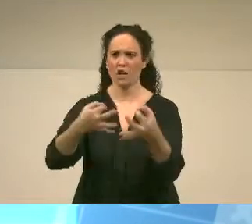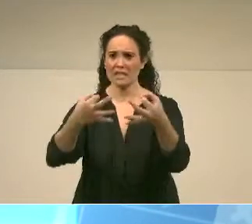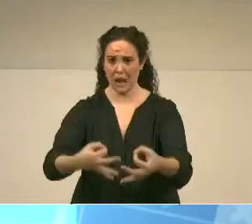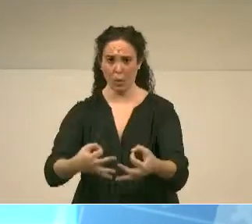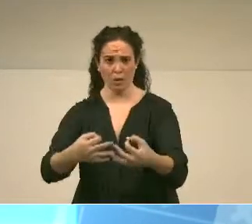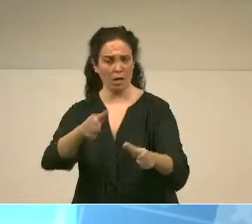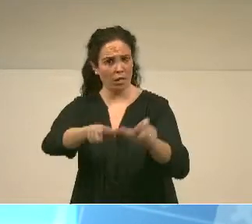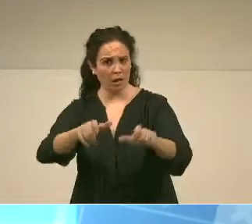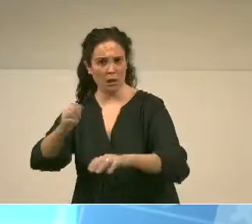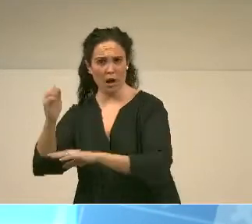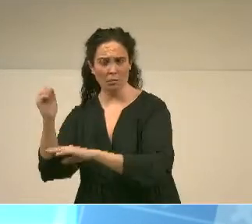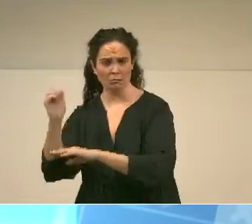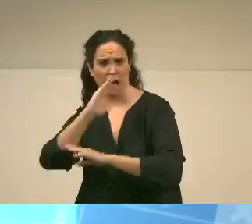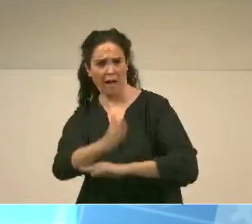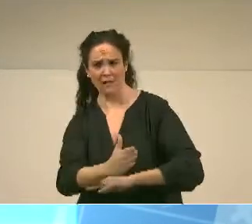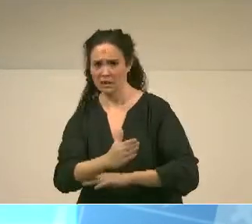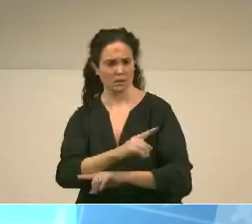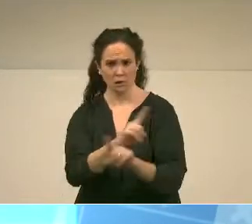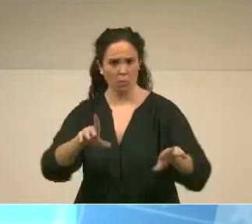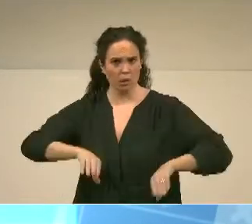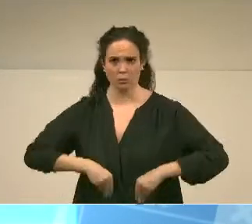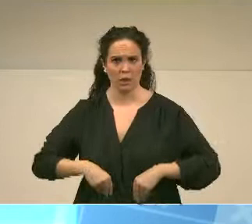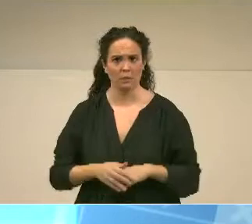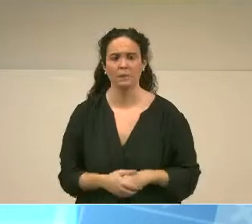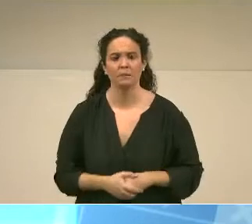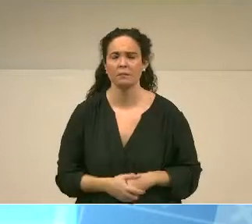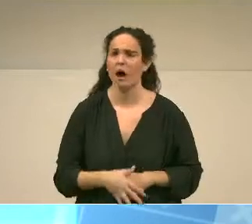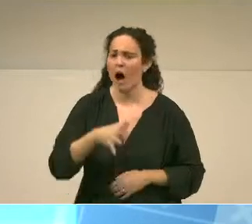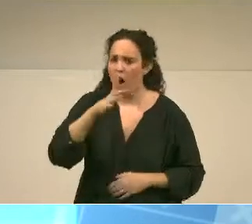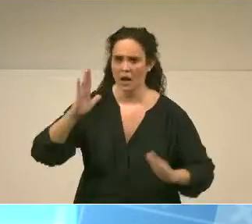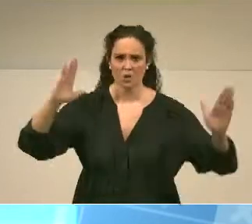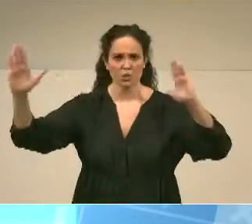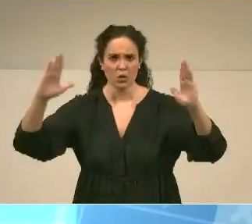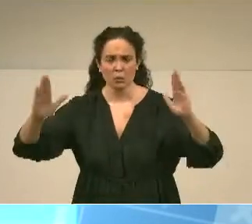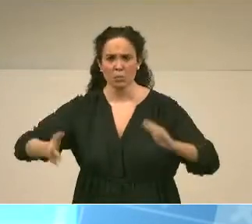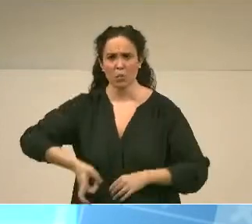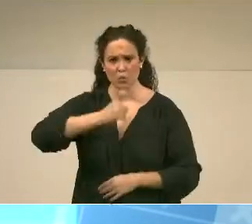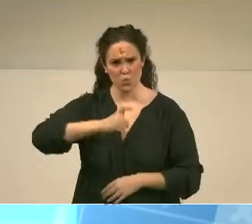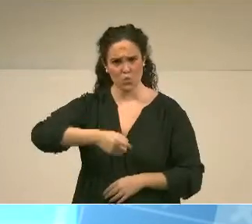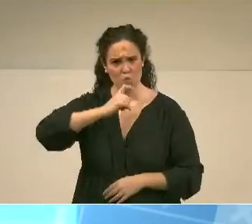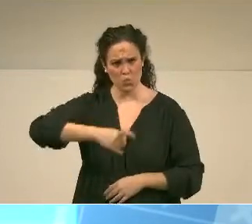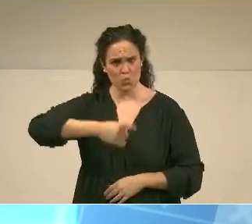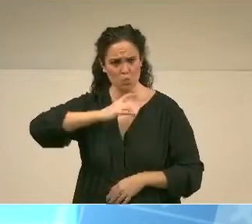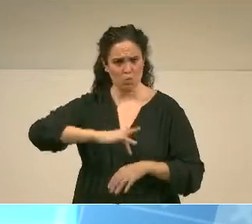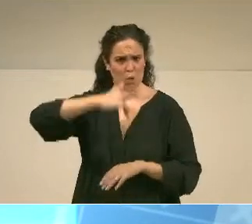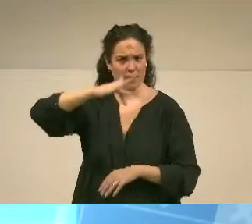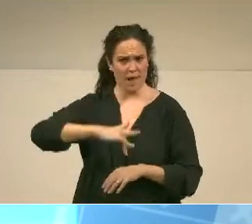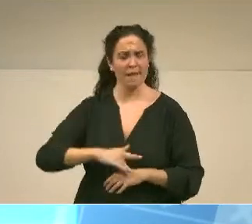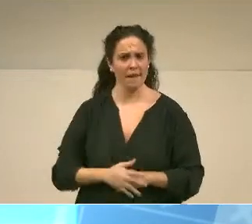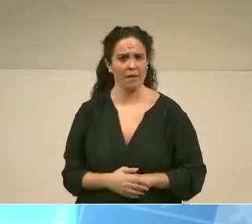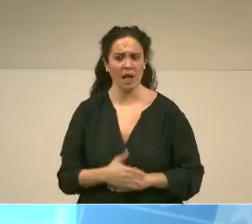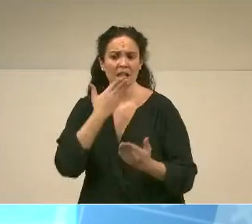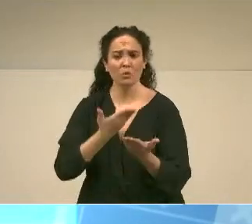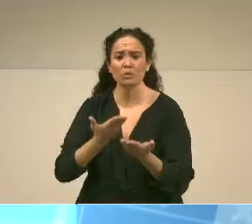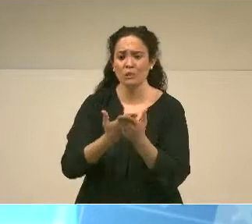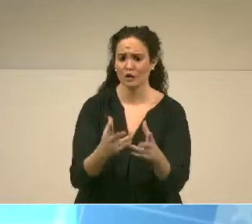de convivencia. Estamos en un momento muy delicado en el que estamos pidiendo a la población que se